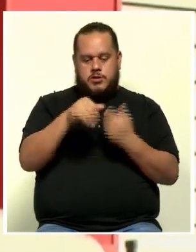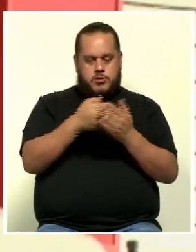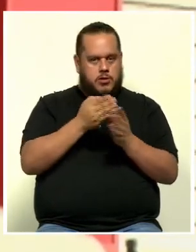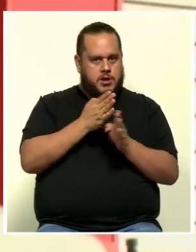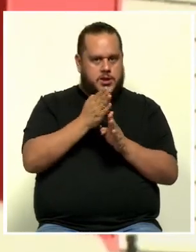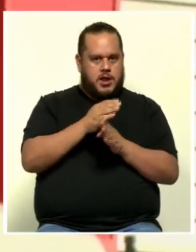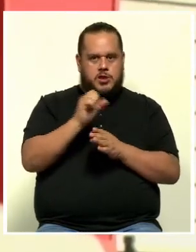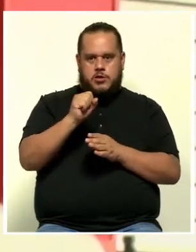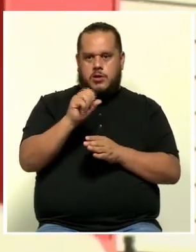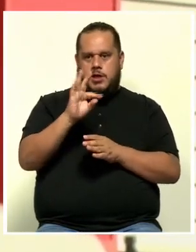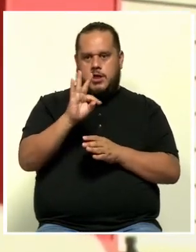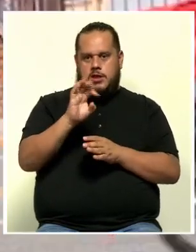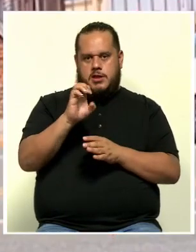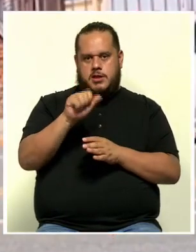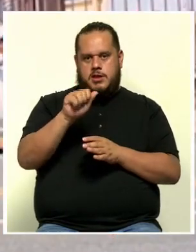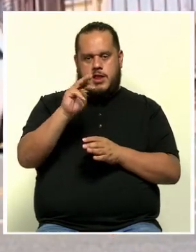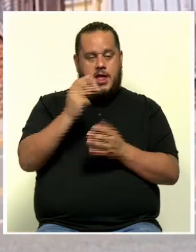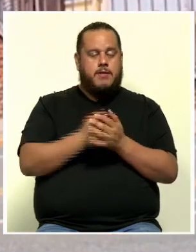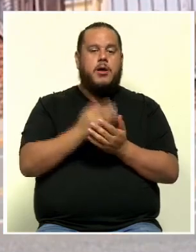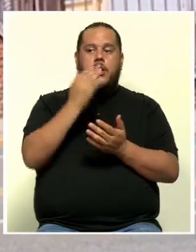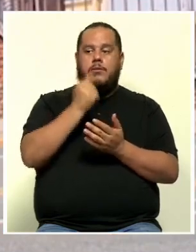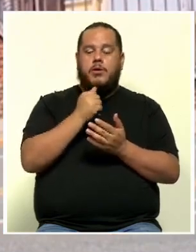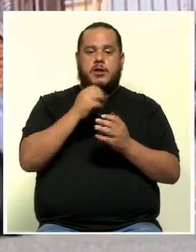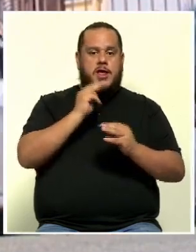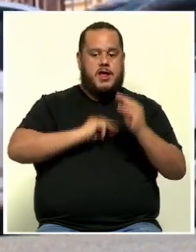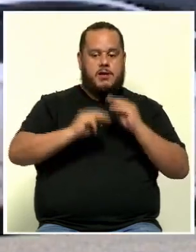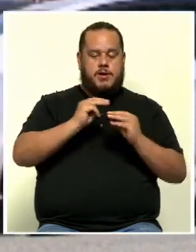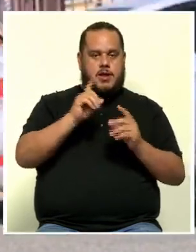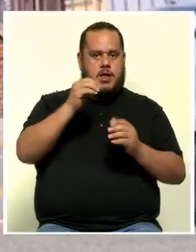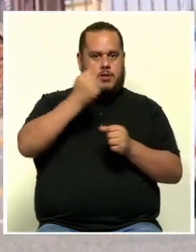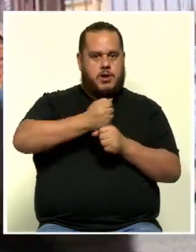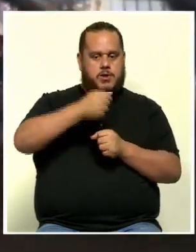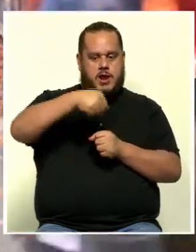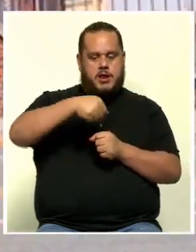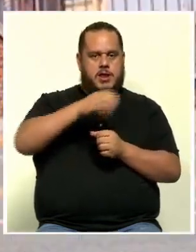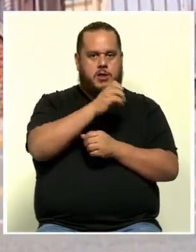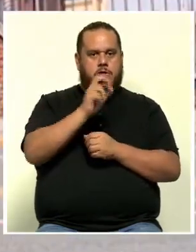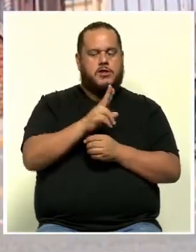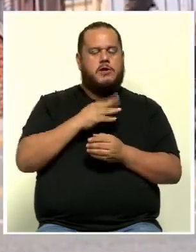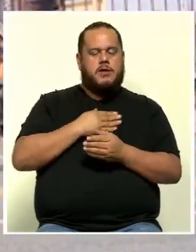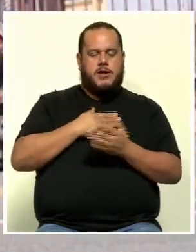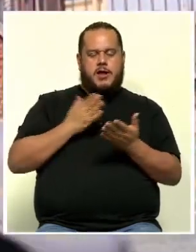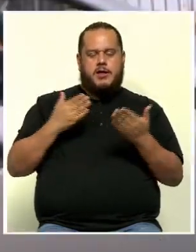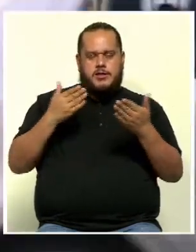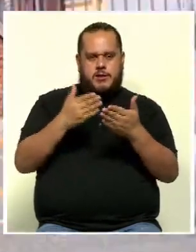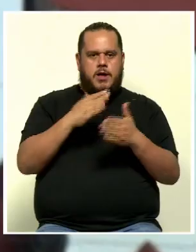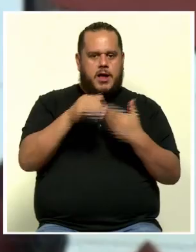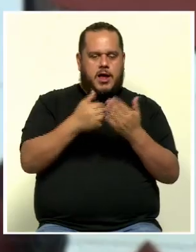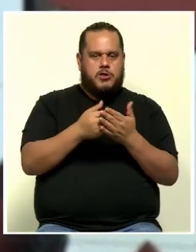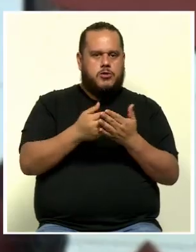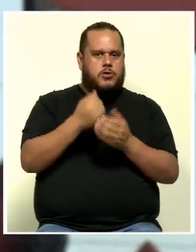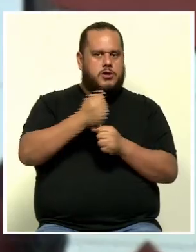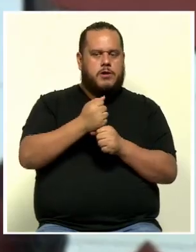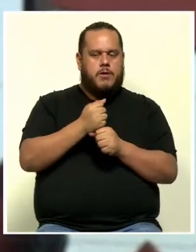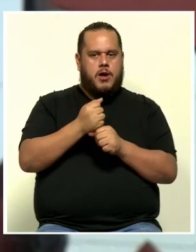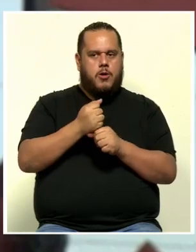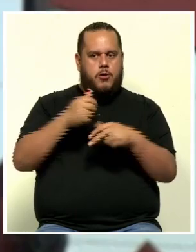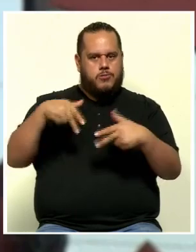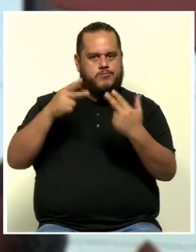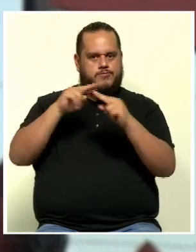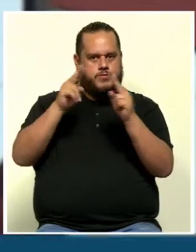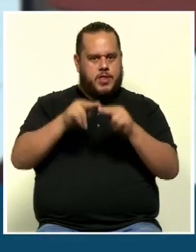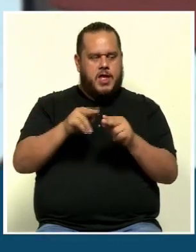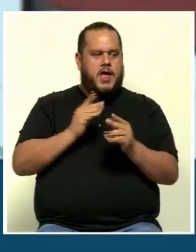son STEM. Lo anterior, aunque el mercado laboral en Costa Rica se direcciona hacia las profesiones virtualizadas, hacia las ciencias